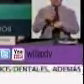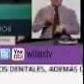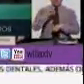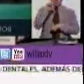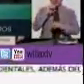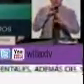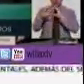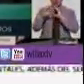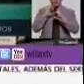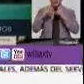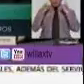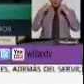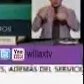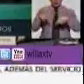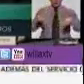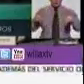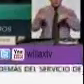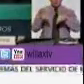conversación